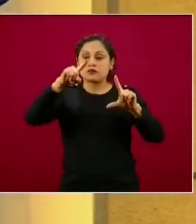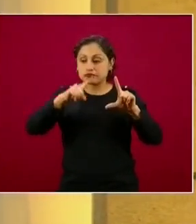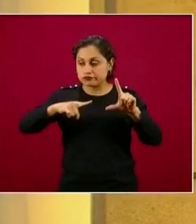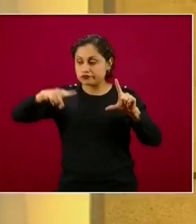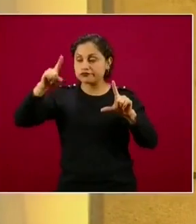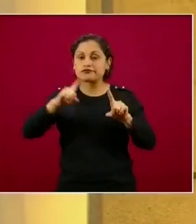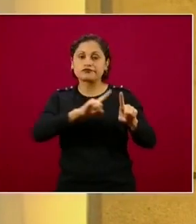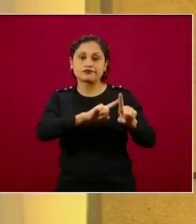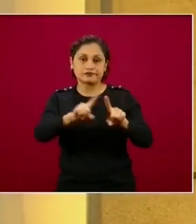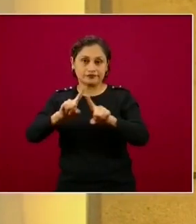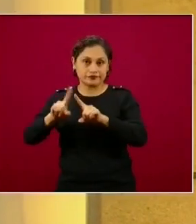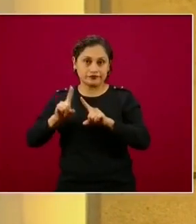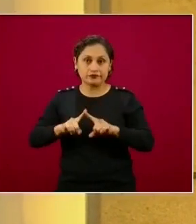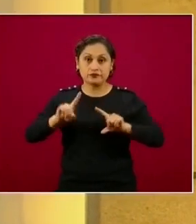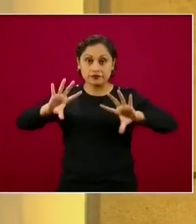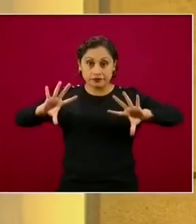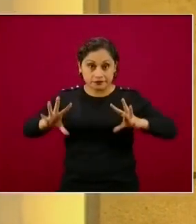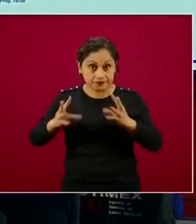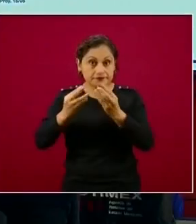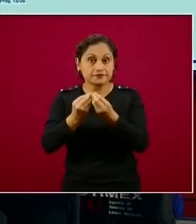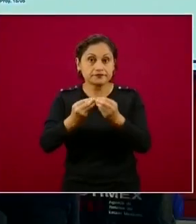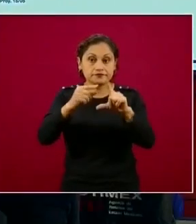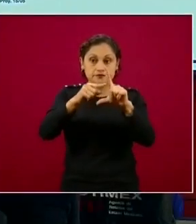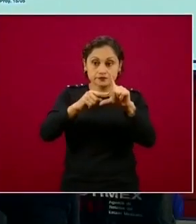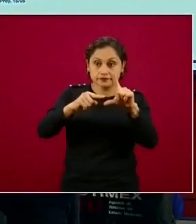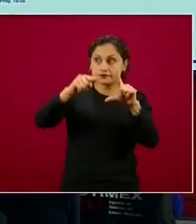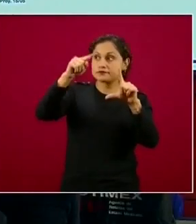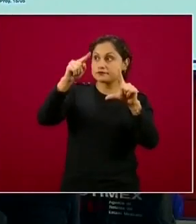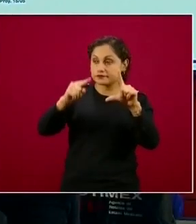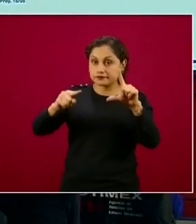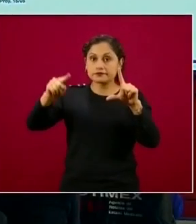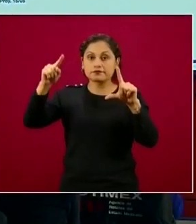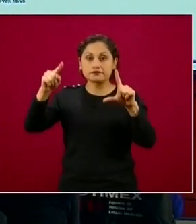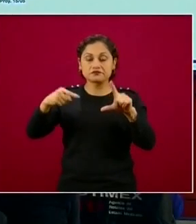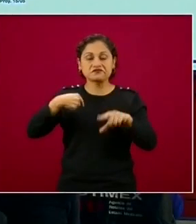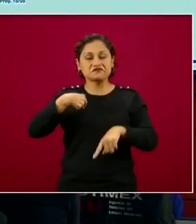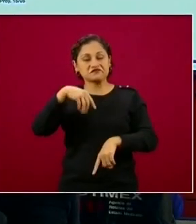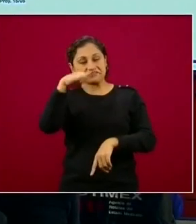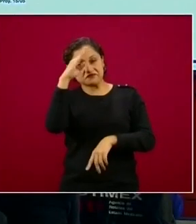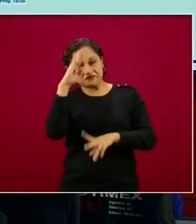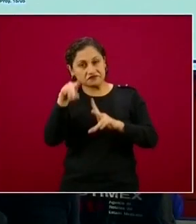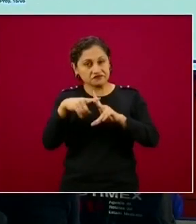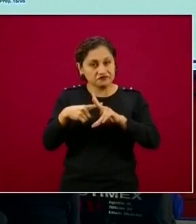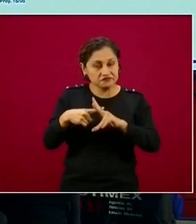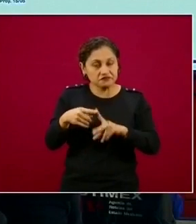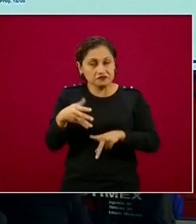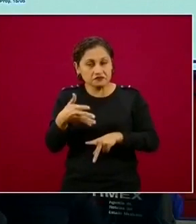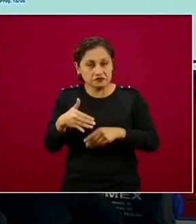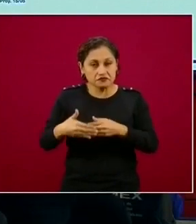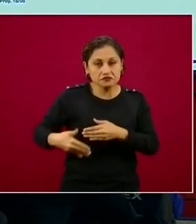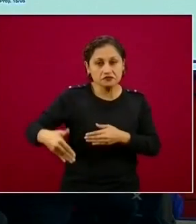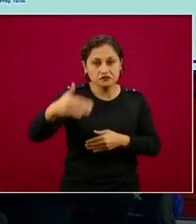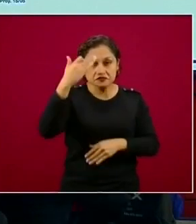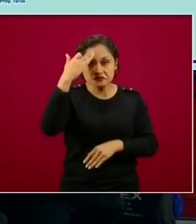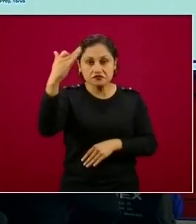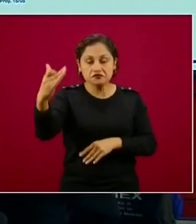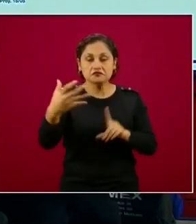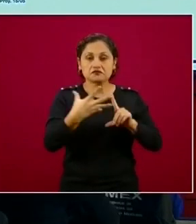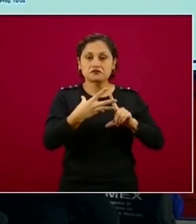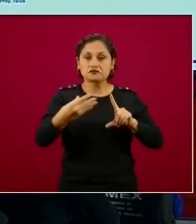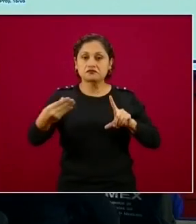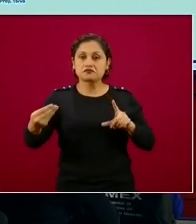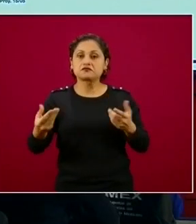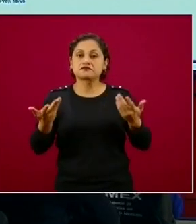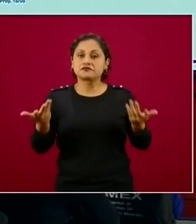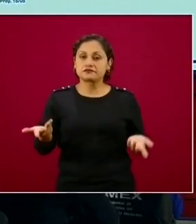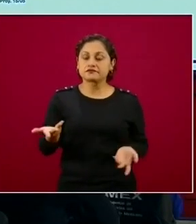uno puede apreciar cuál sería la duración total de la epidemia. Y volvemos a lo que decimos muy frecuentemente, esta